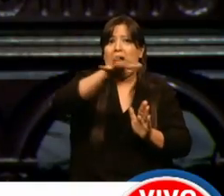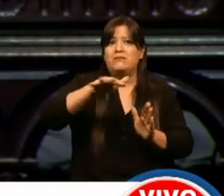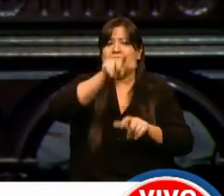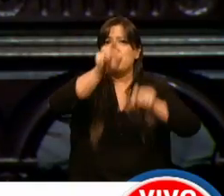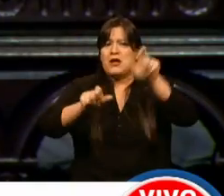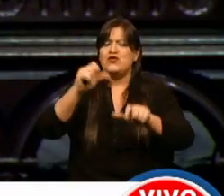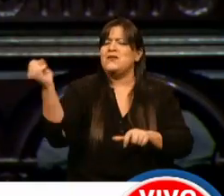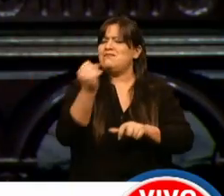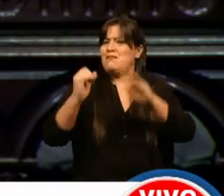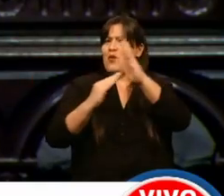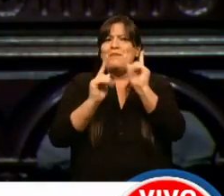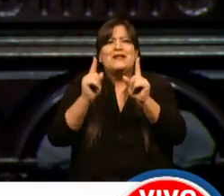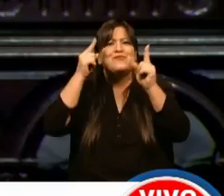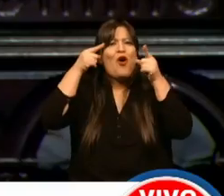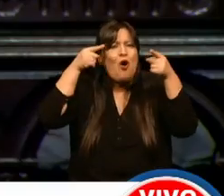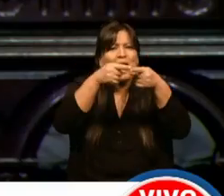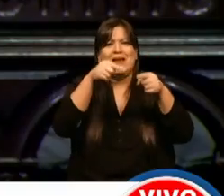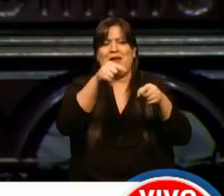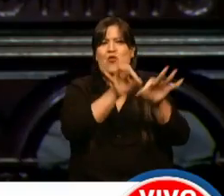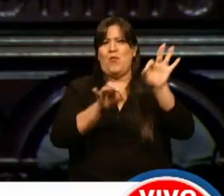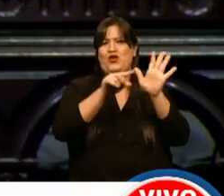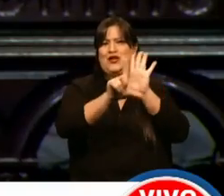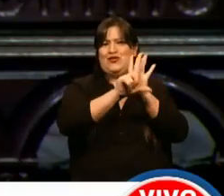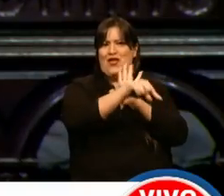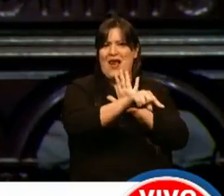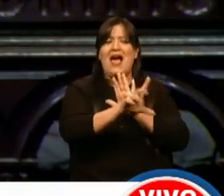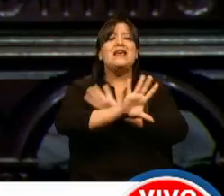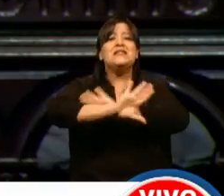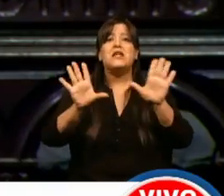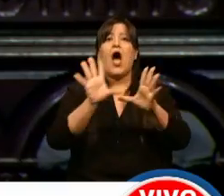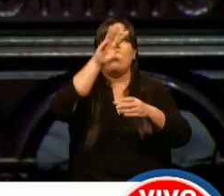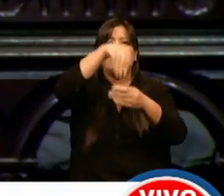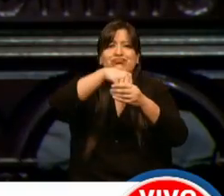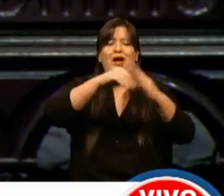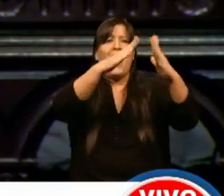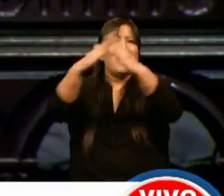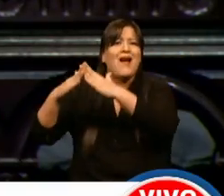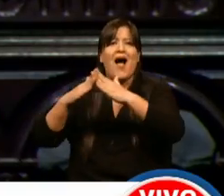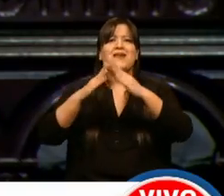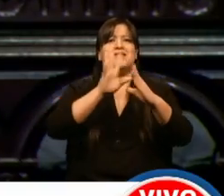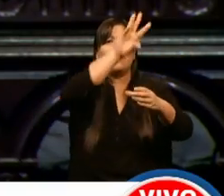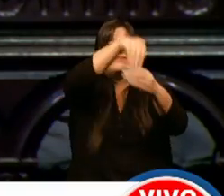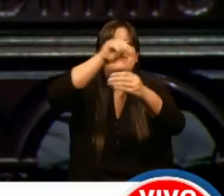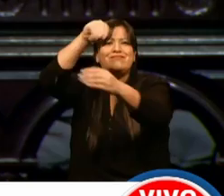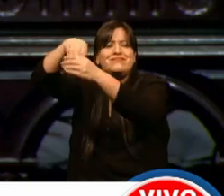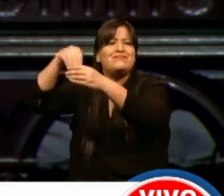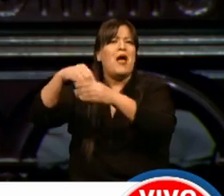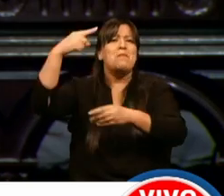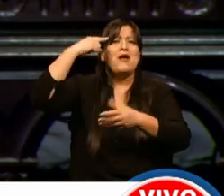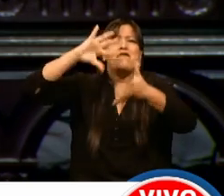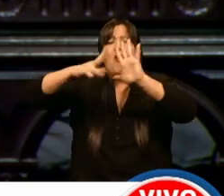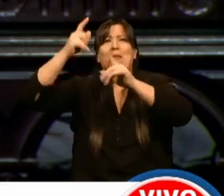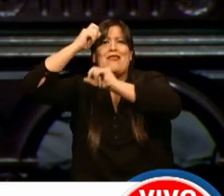esta medida va en ese sentido es algo que ingresa directamente en cada hogar de cada argentino y argentinas piense como piense